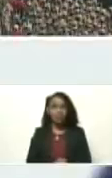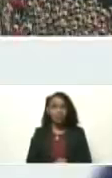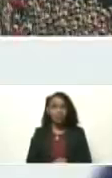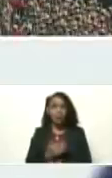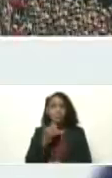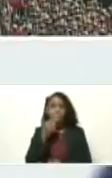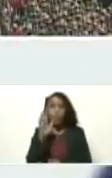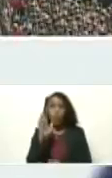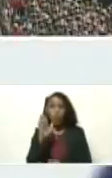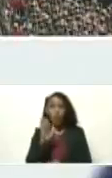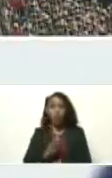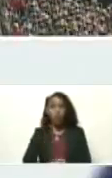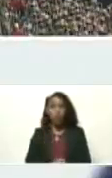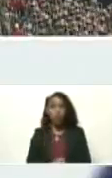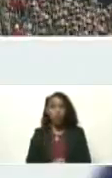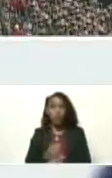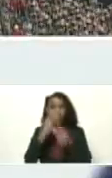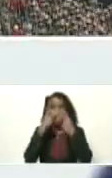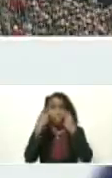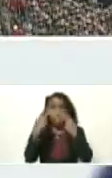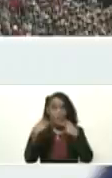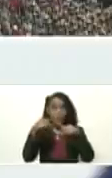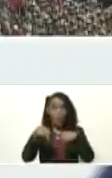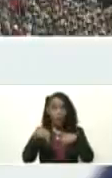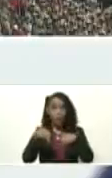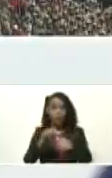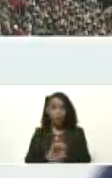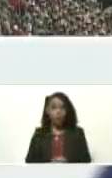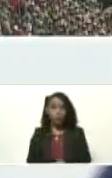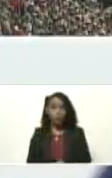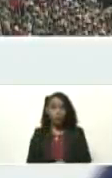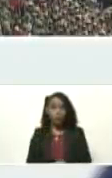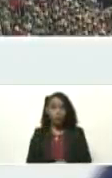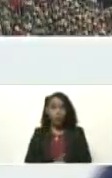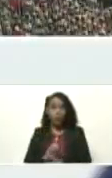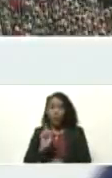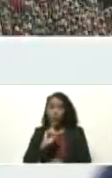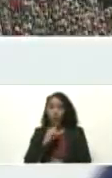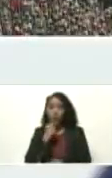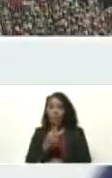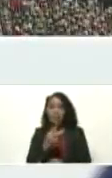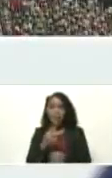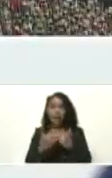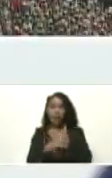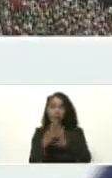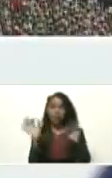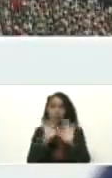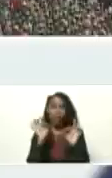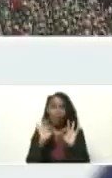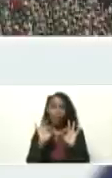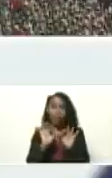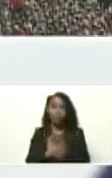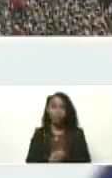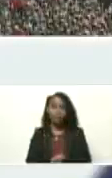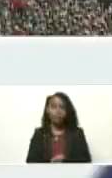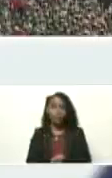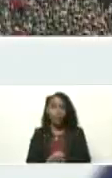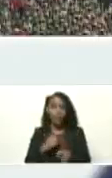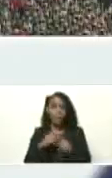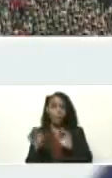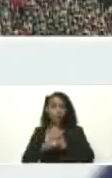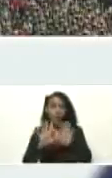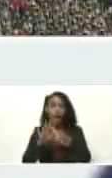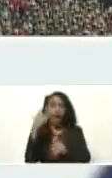Pronto, miren, miren esto. No voy a dar detalles ni adelantar nada, pero ya tenemos